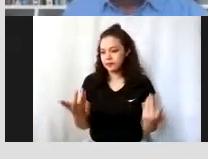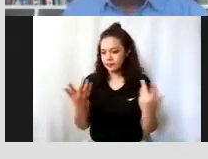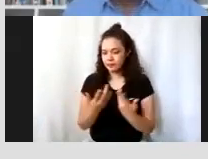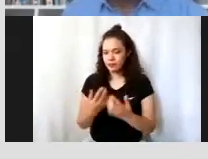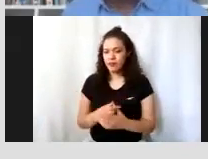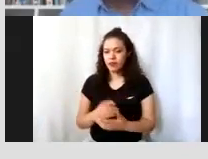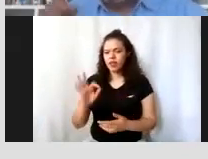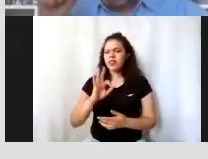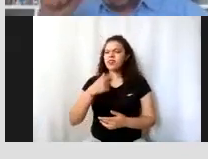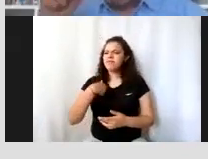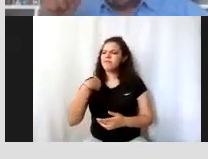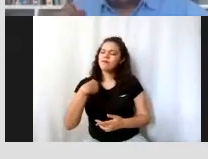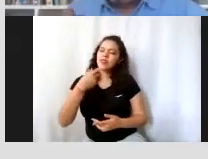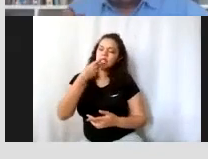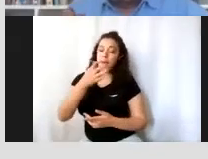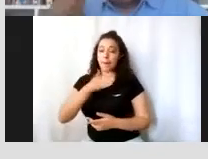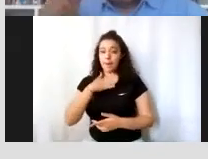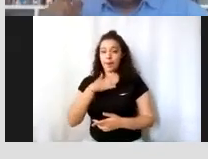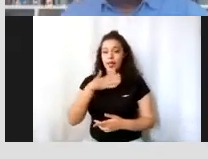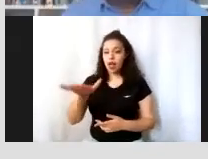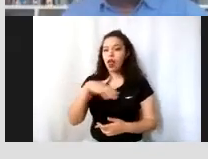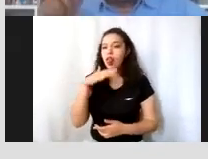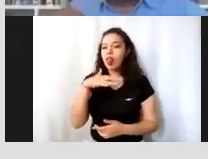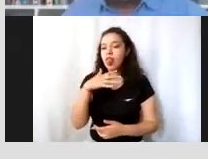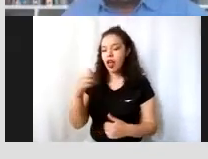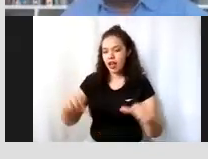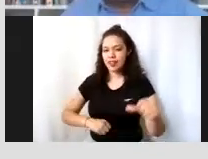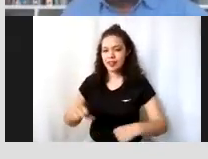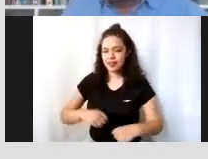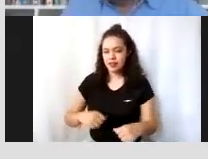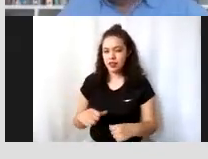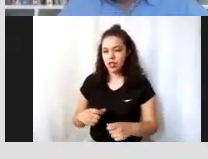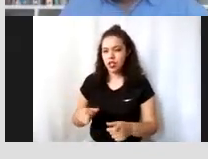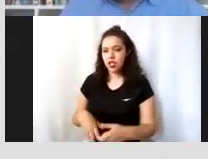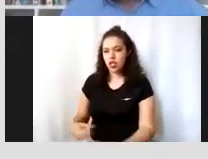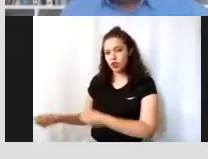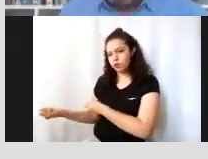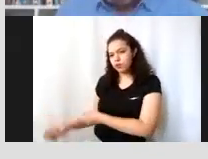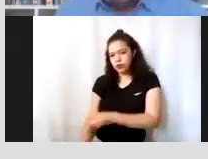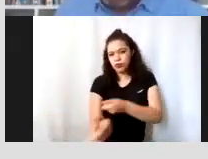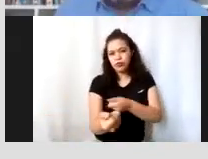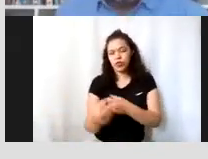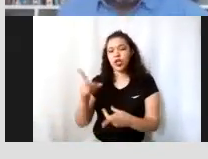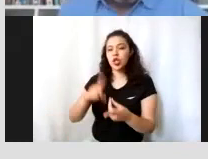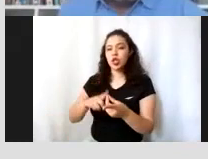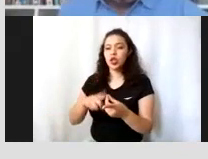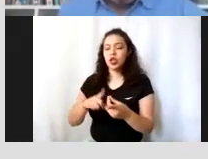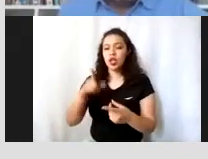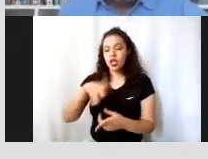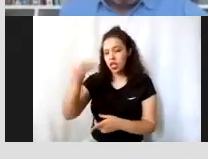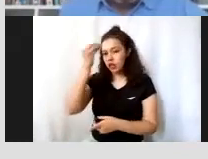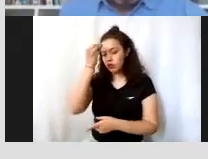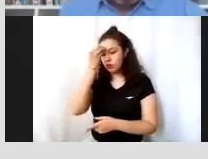si les digo que mi pasatiempo, fíjense, pasatiempo, practicar golf, ¿dónde? En Chapultepec, hay un campo de golf